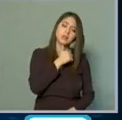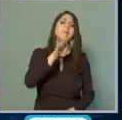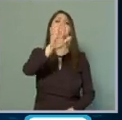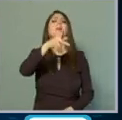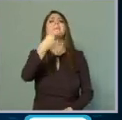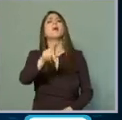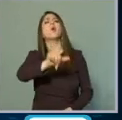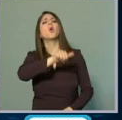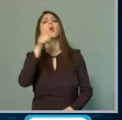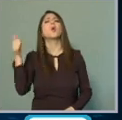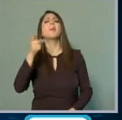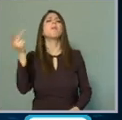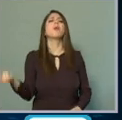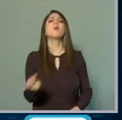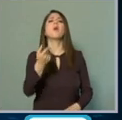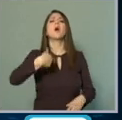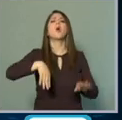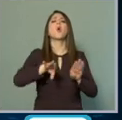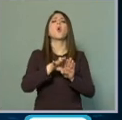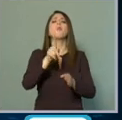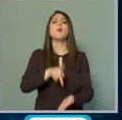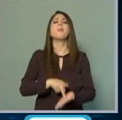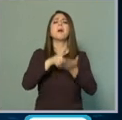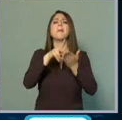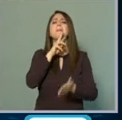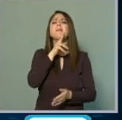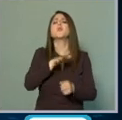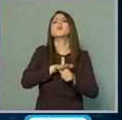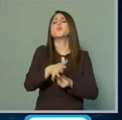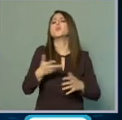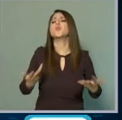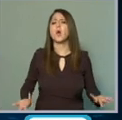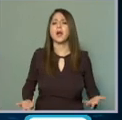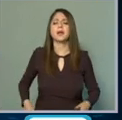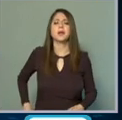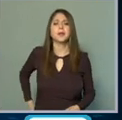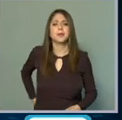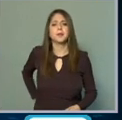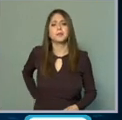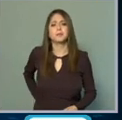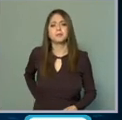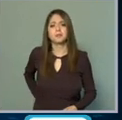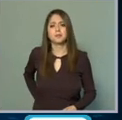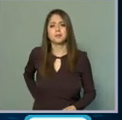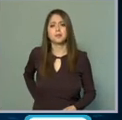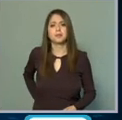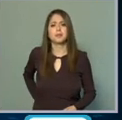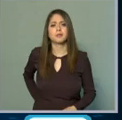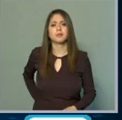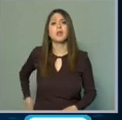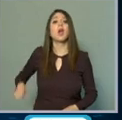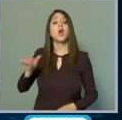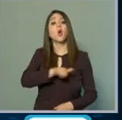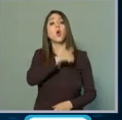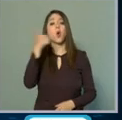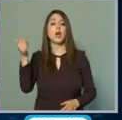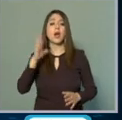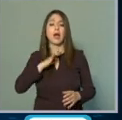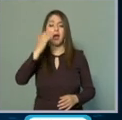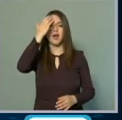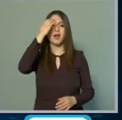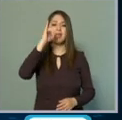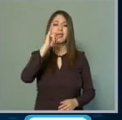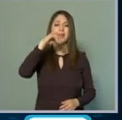Vamos a hablar de un concepto que se llama, y yo creo que ya muchos de ustedes lo conocen, que se llama IMC o índice de masa